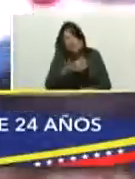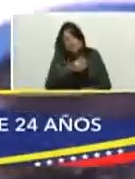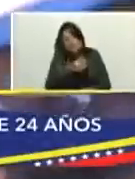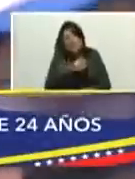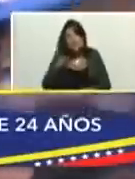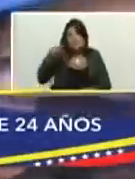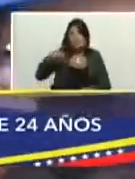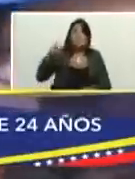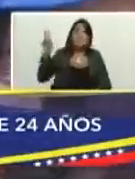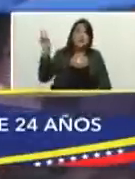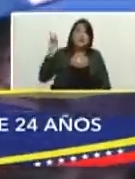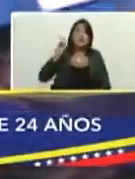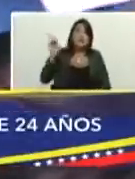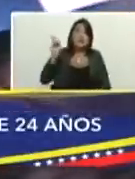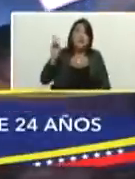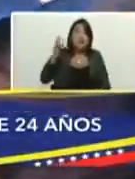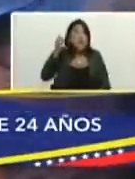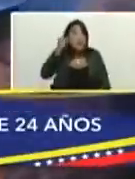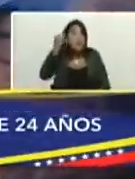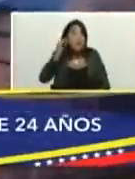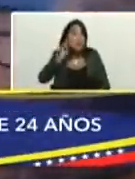ideal bolivariano.